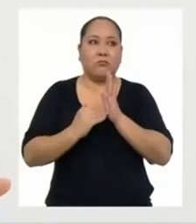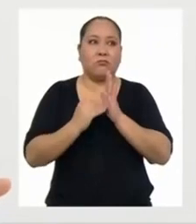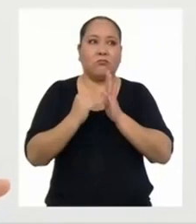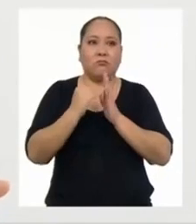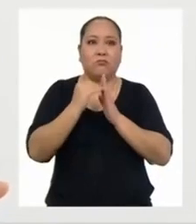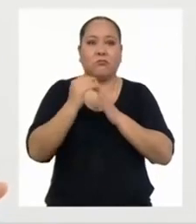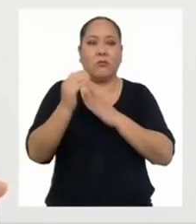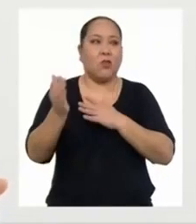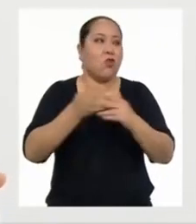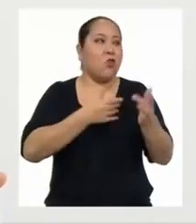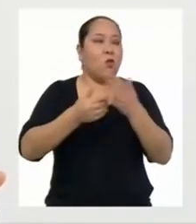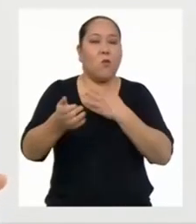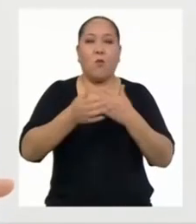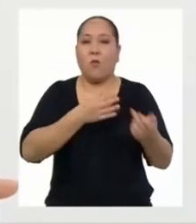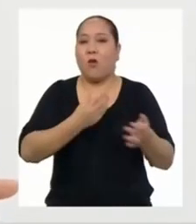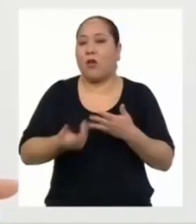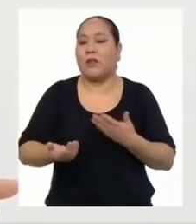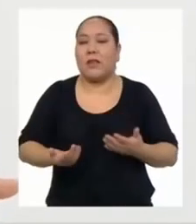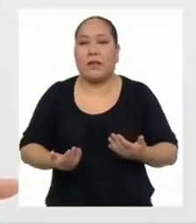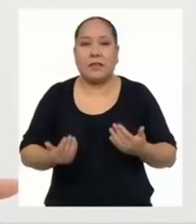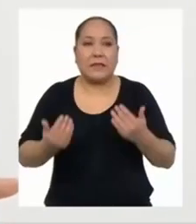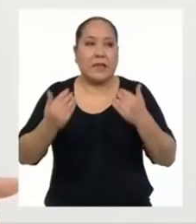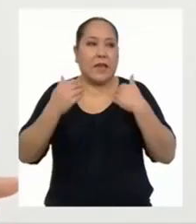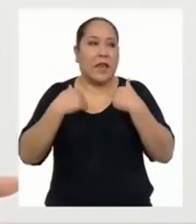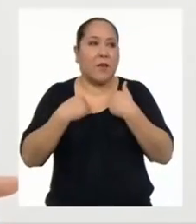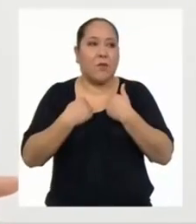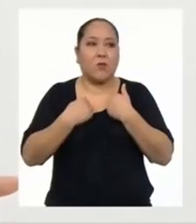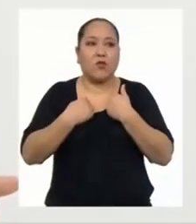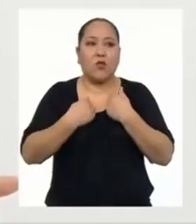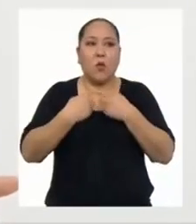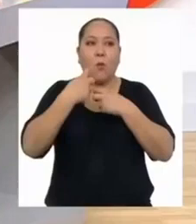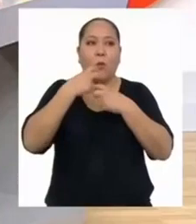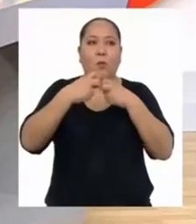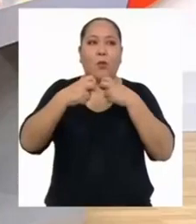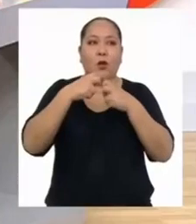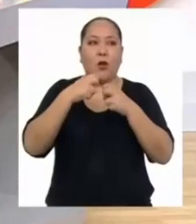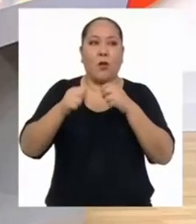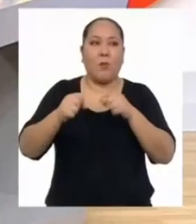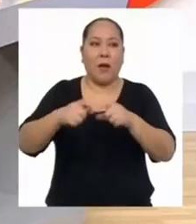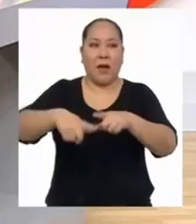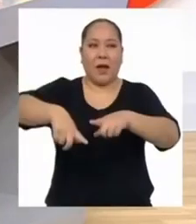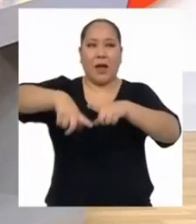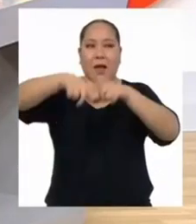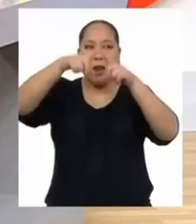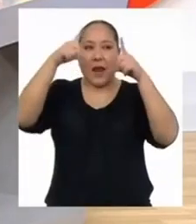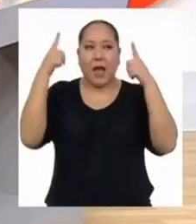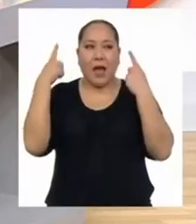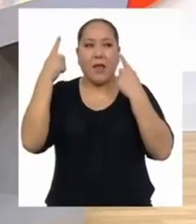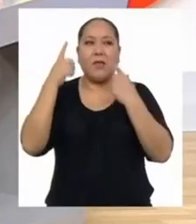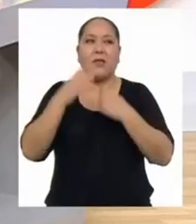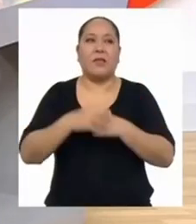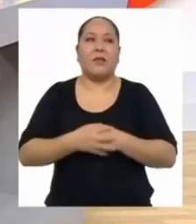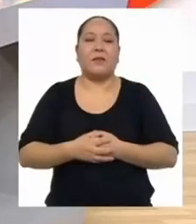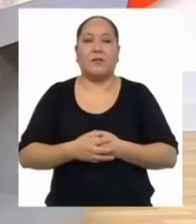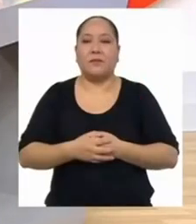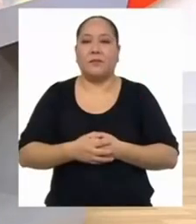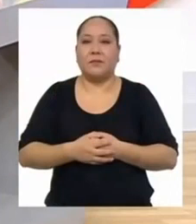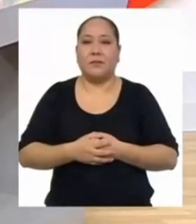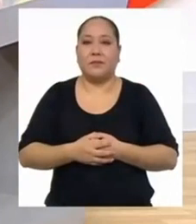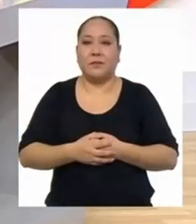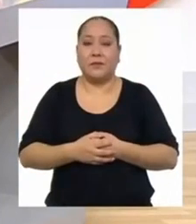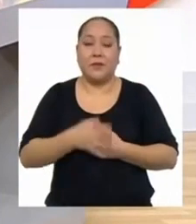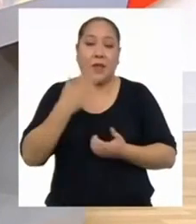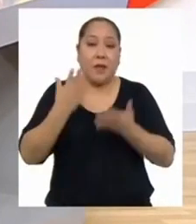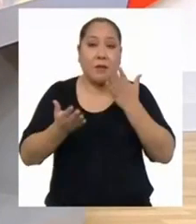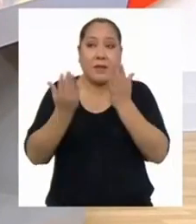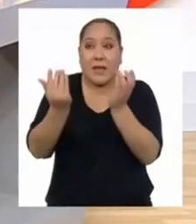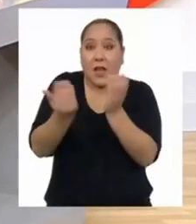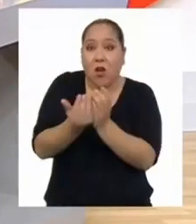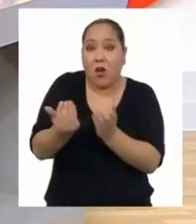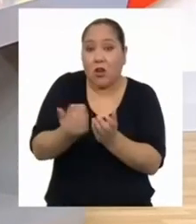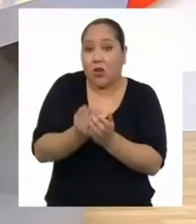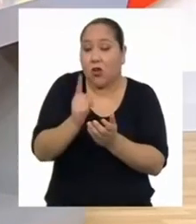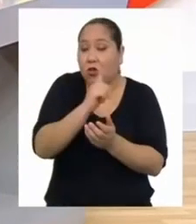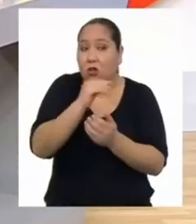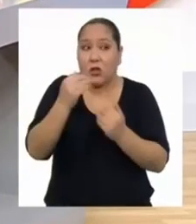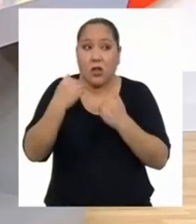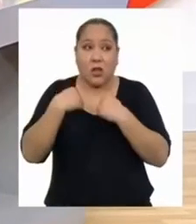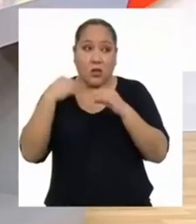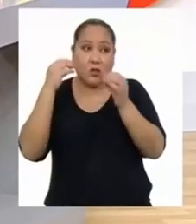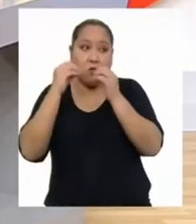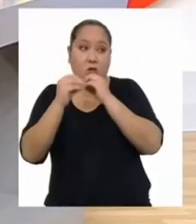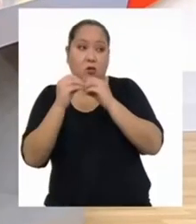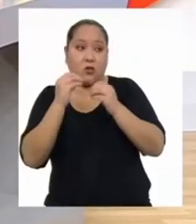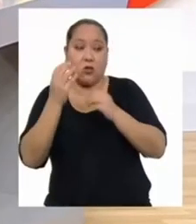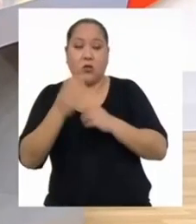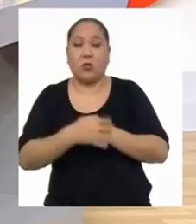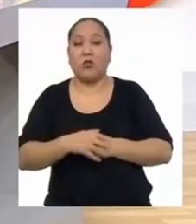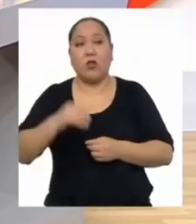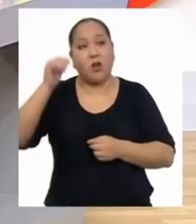que atravesar momentos o situaciones difíciles. A veces uno en el colegio no tuvo esas herramientas a la mano. Me acuerdo de lo que